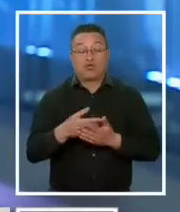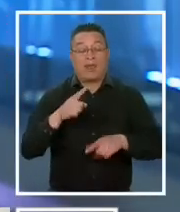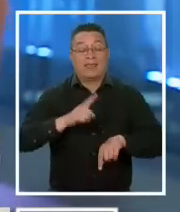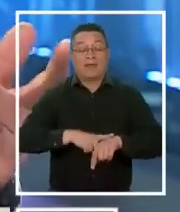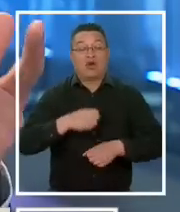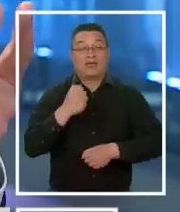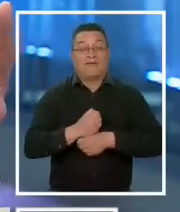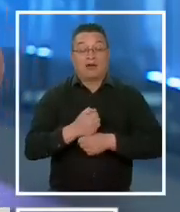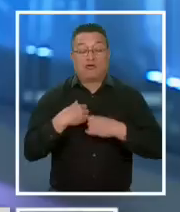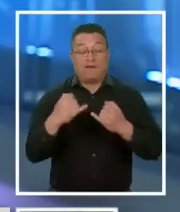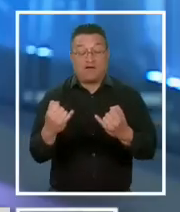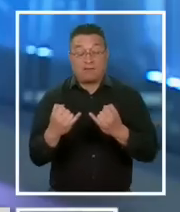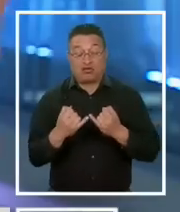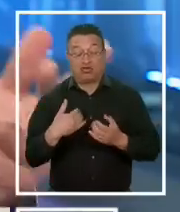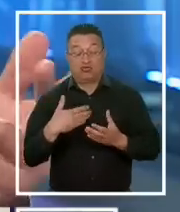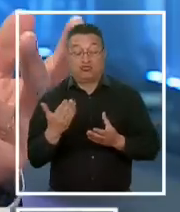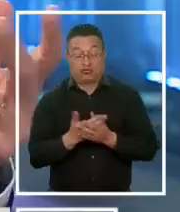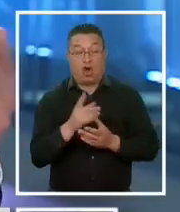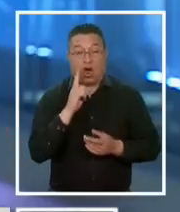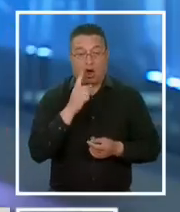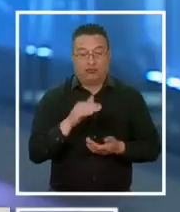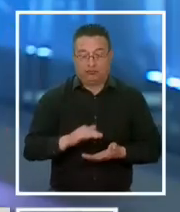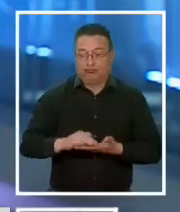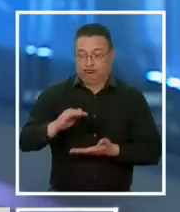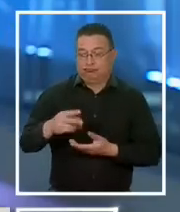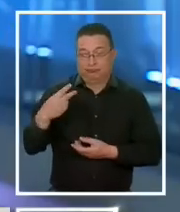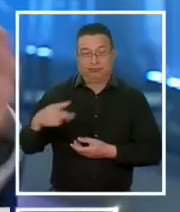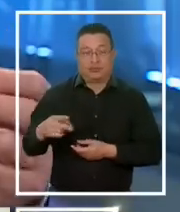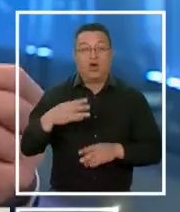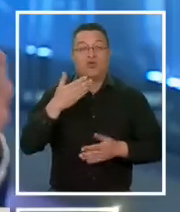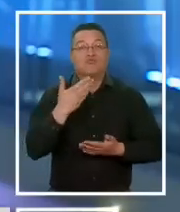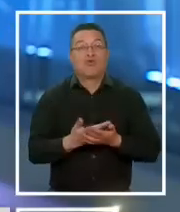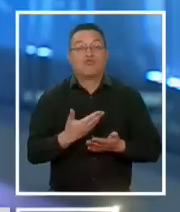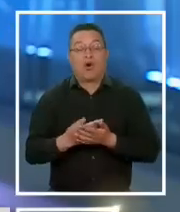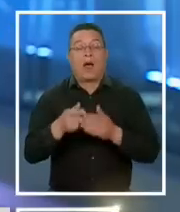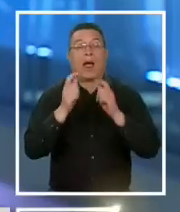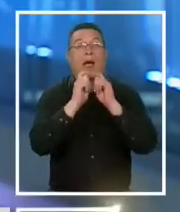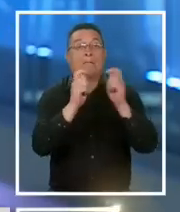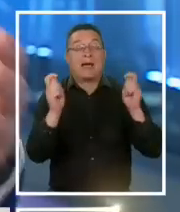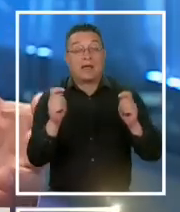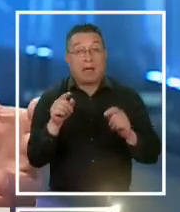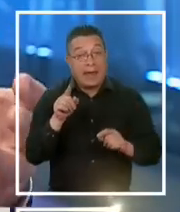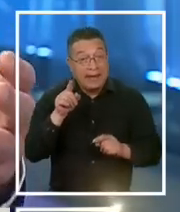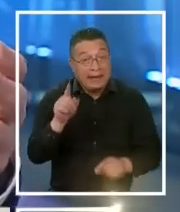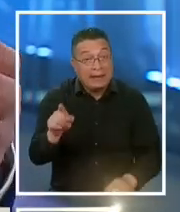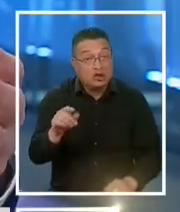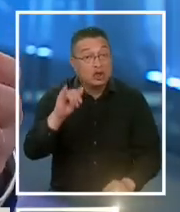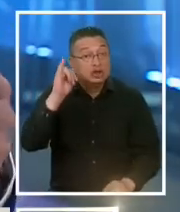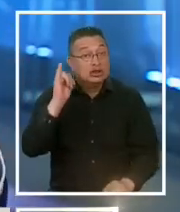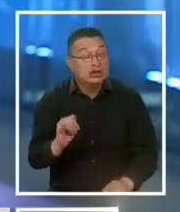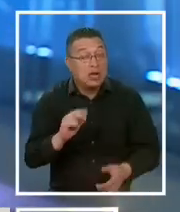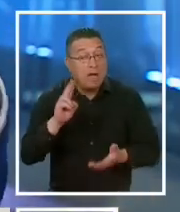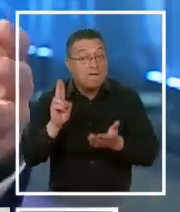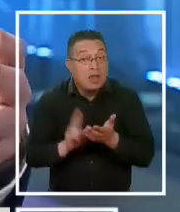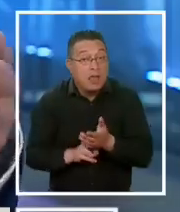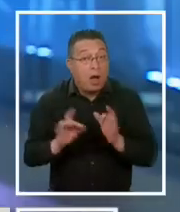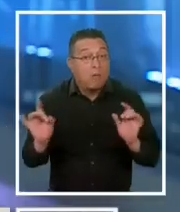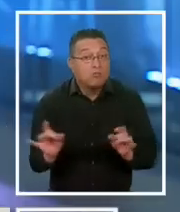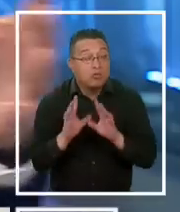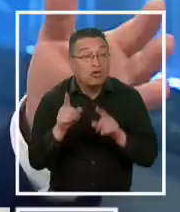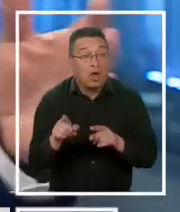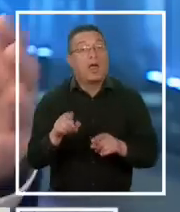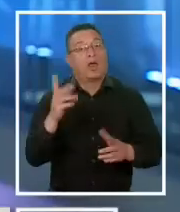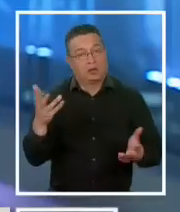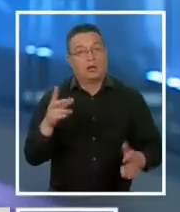trabajo usando la información disponible usando los recursos del Ministerio Público participaron en esa campaña Si eso si las cosas fueran de esa naturaleza